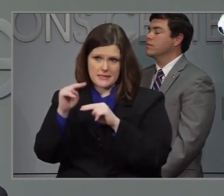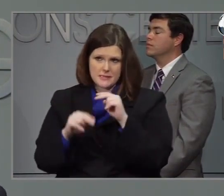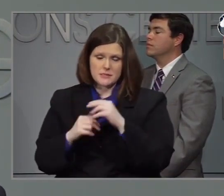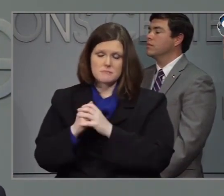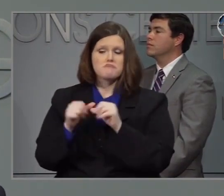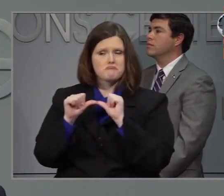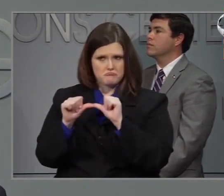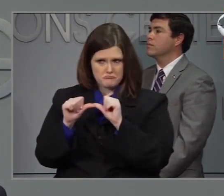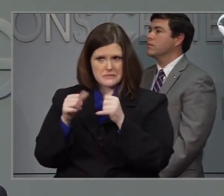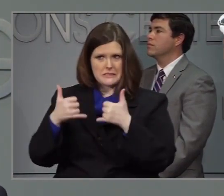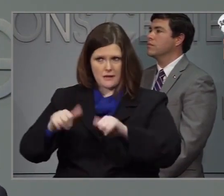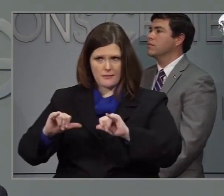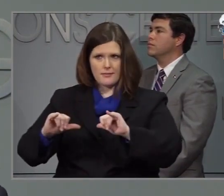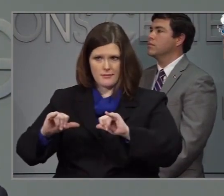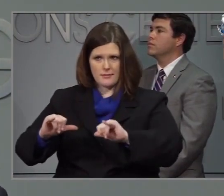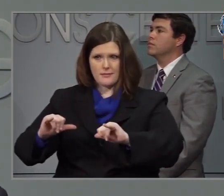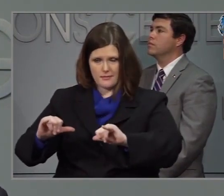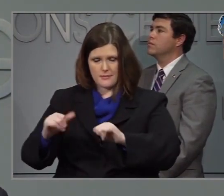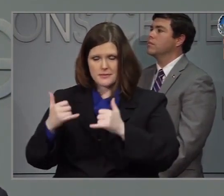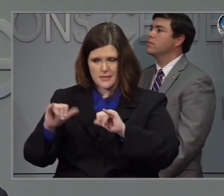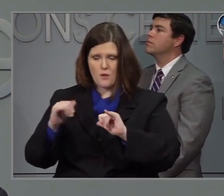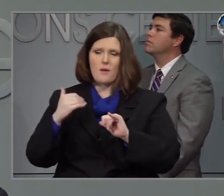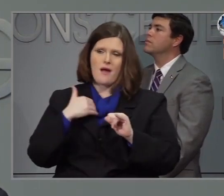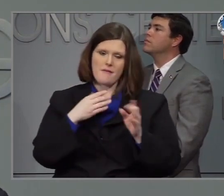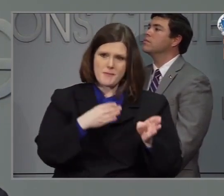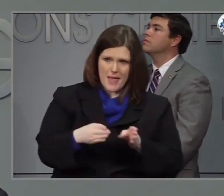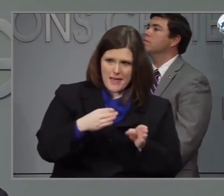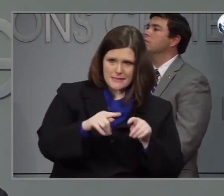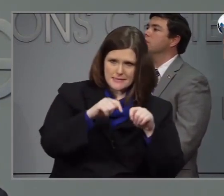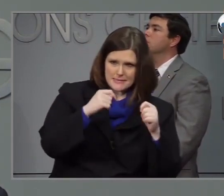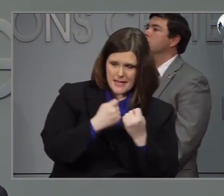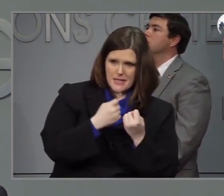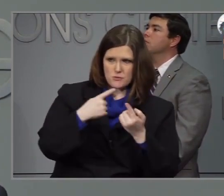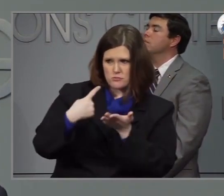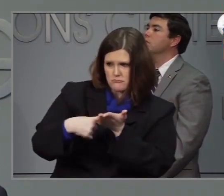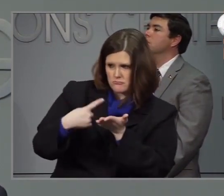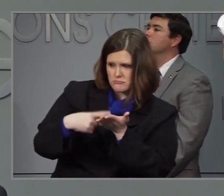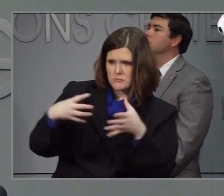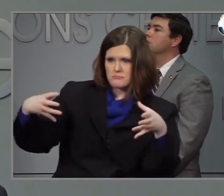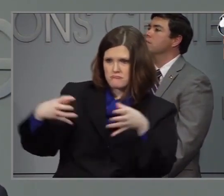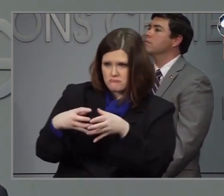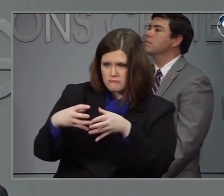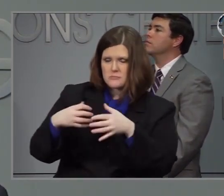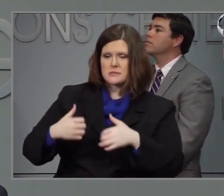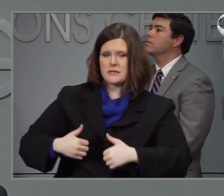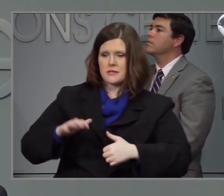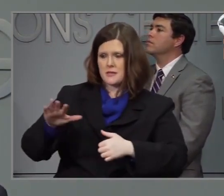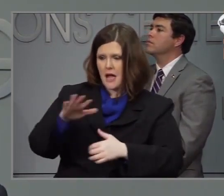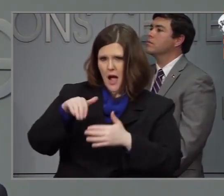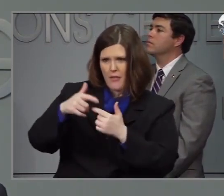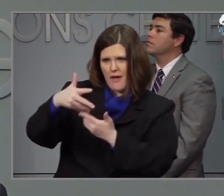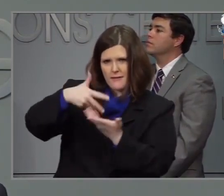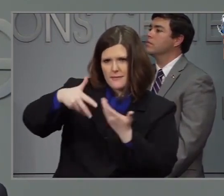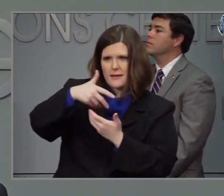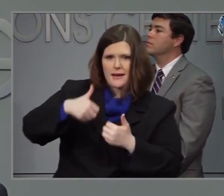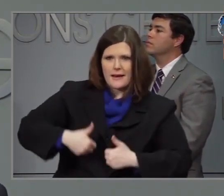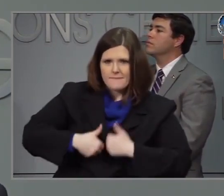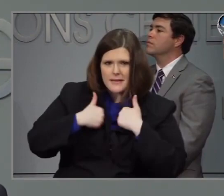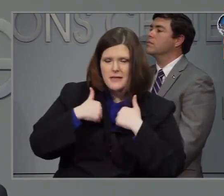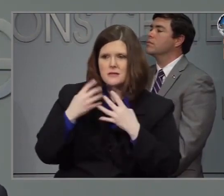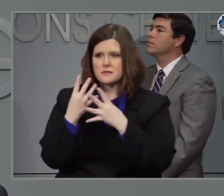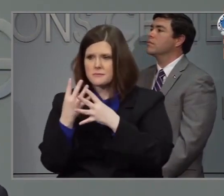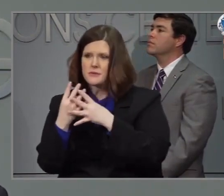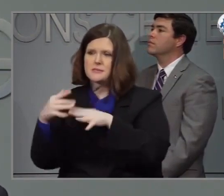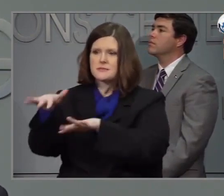jóvenes esto continúa y tenemos equipos de planeamiento que están evaluando estas personas que viven